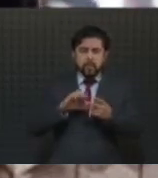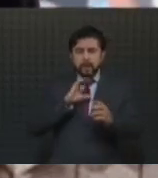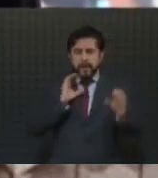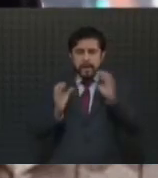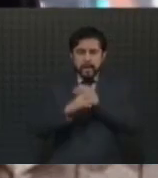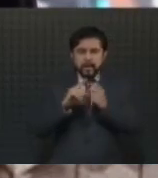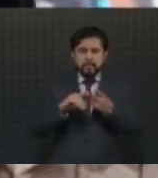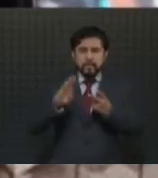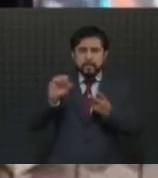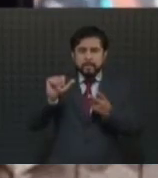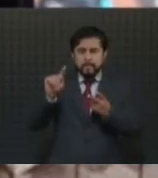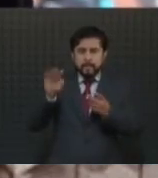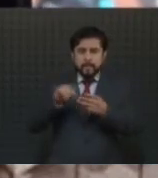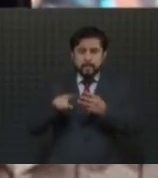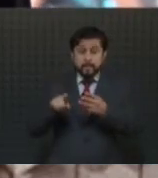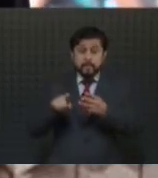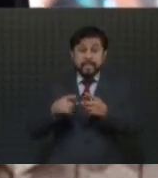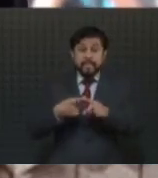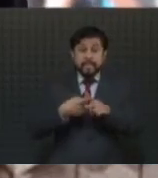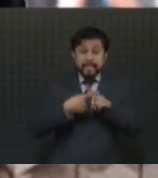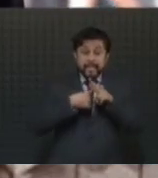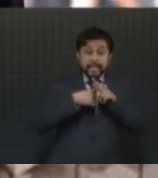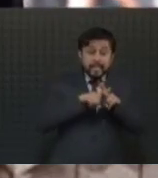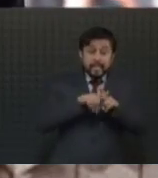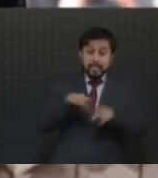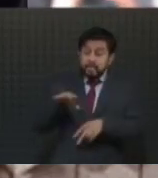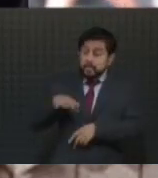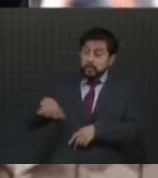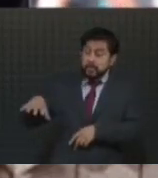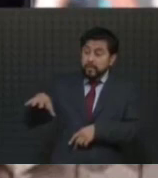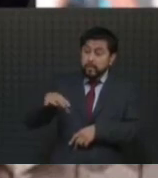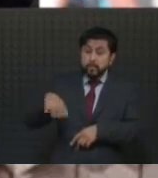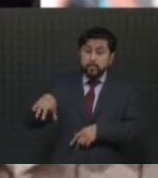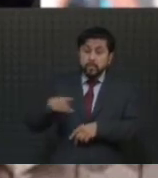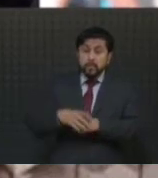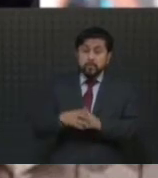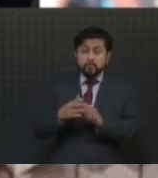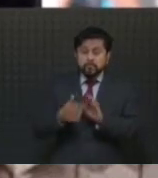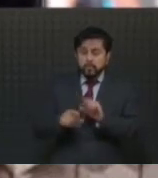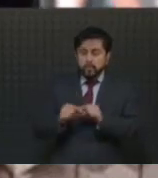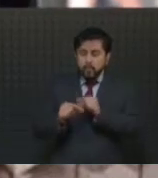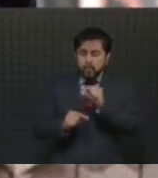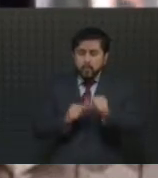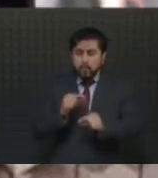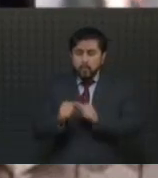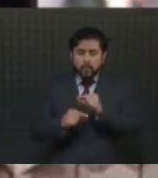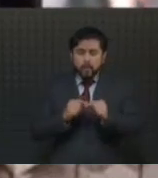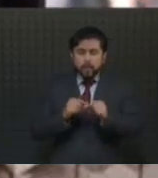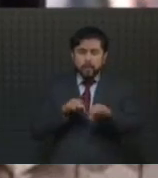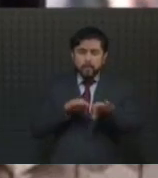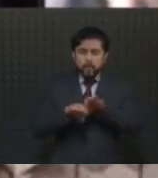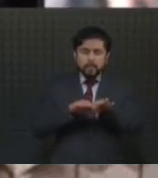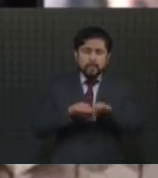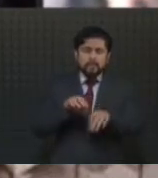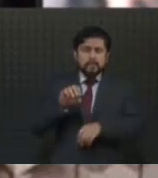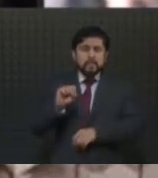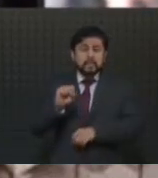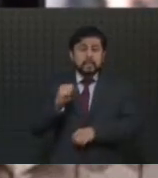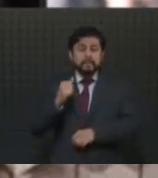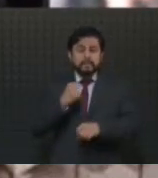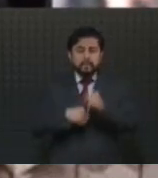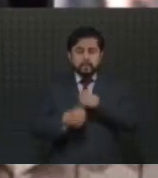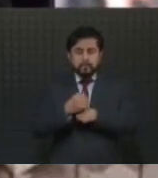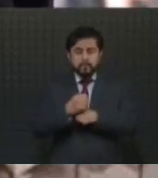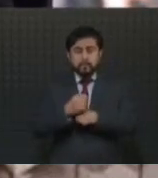social, la Asociación de Residentes de la colonia Richford Pines, donde viví 60 años. Hoy